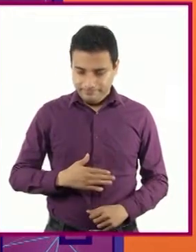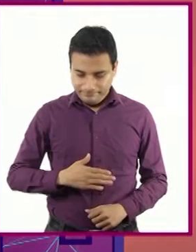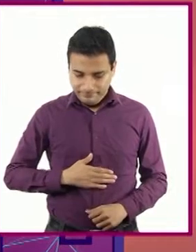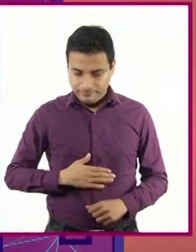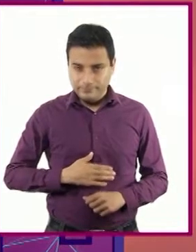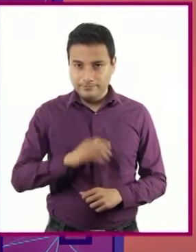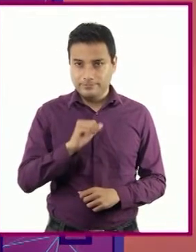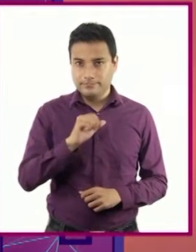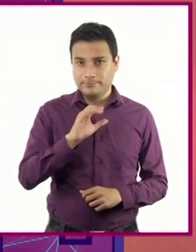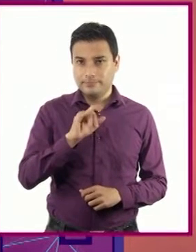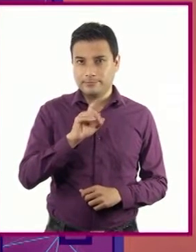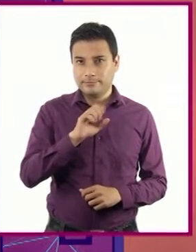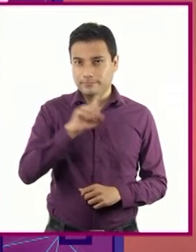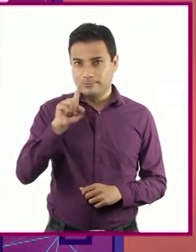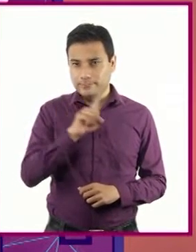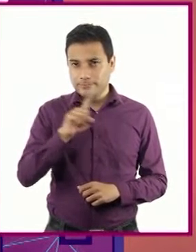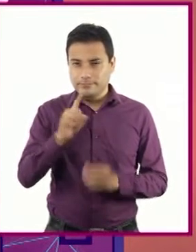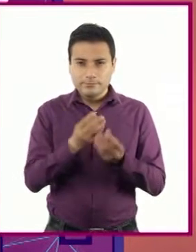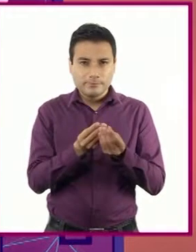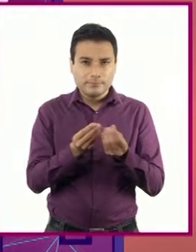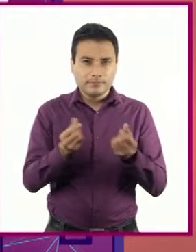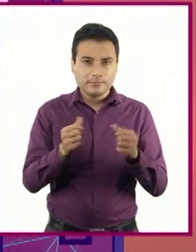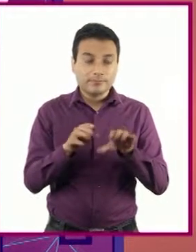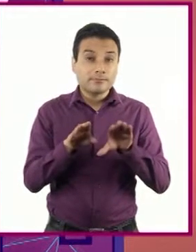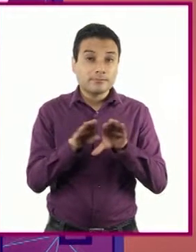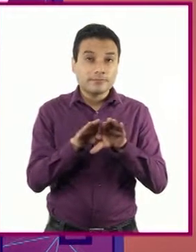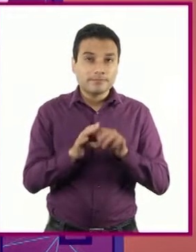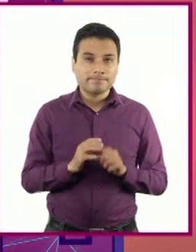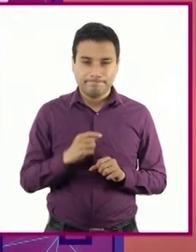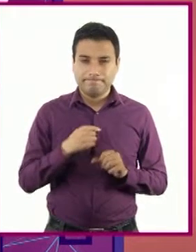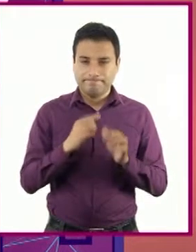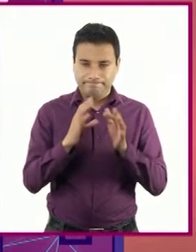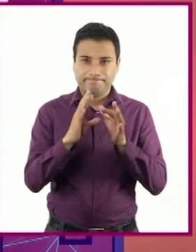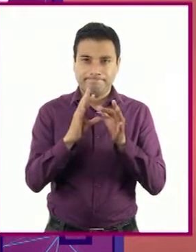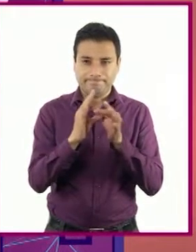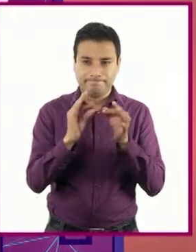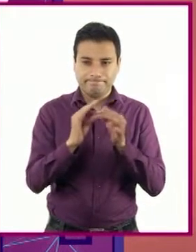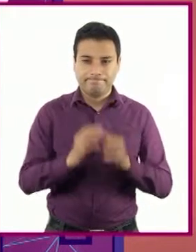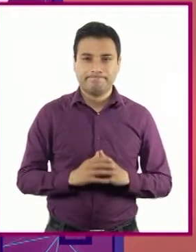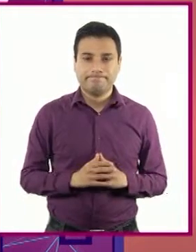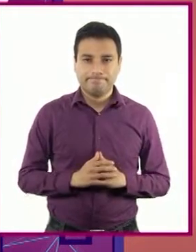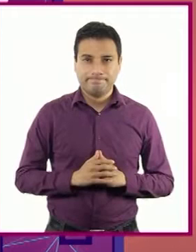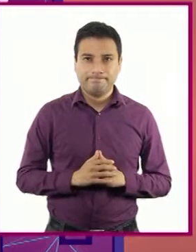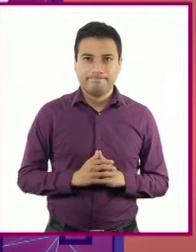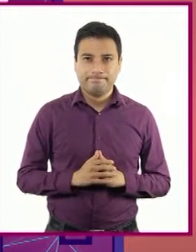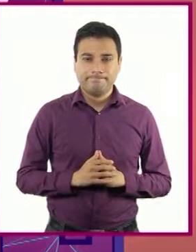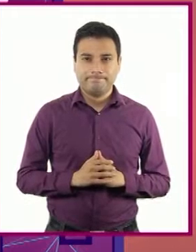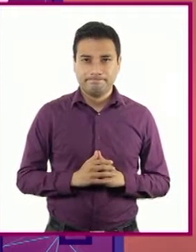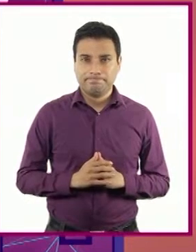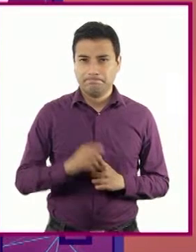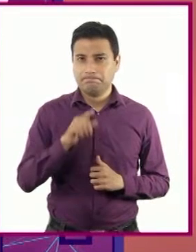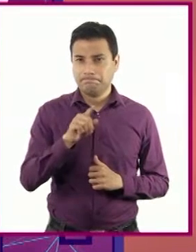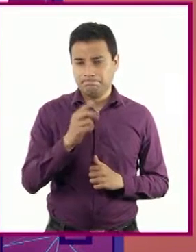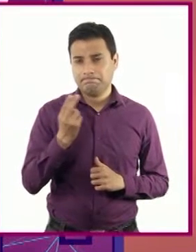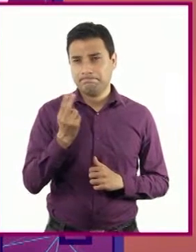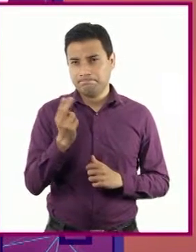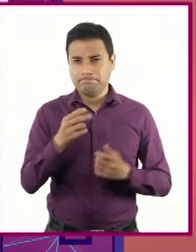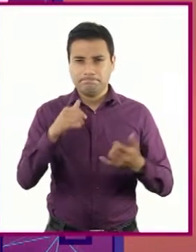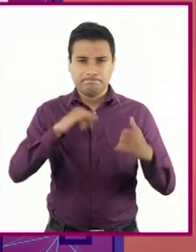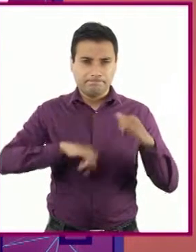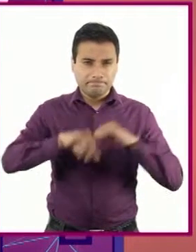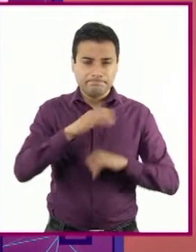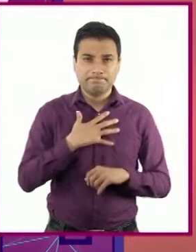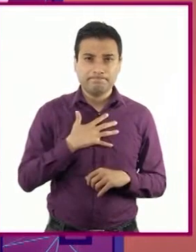estomacal. Explicarán el efecto de diferentes bases en las reacciones de neutralización por medio de actividades experimentales